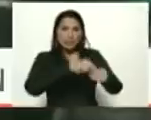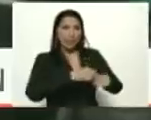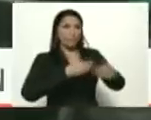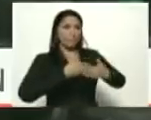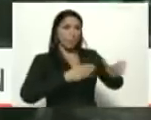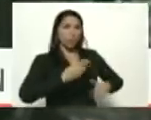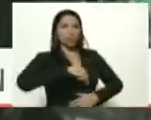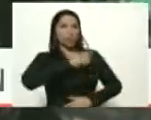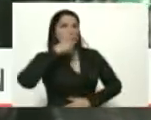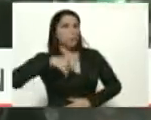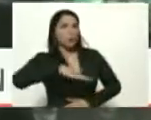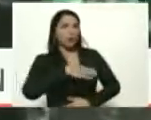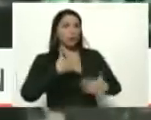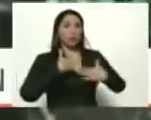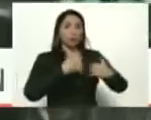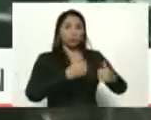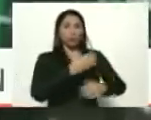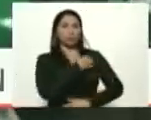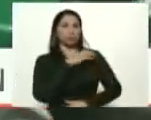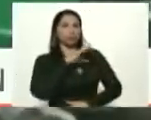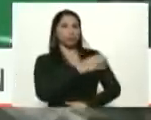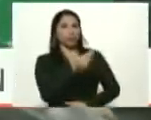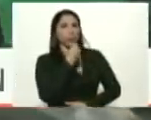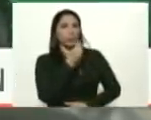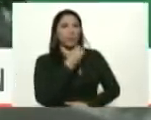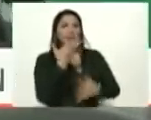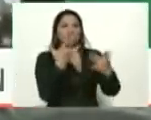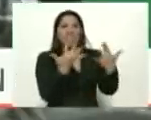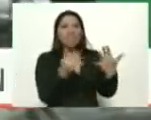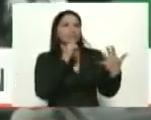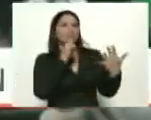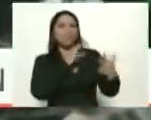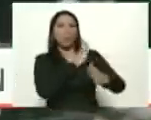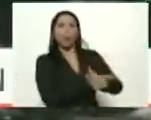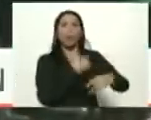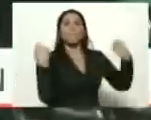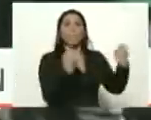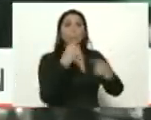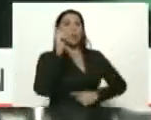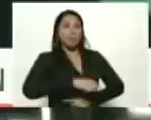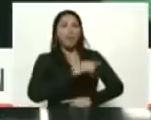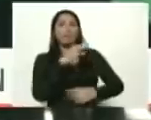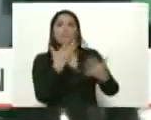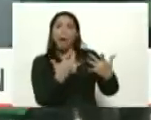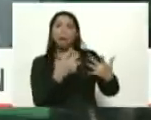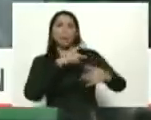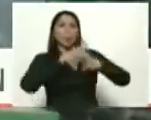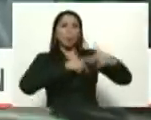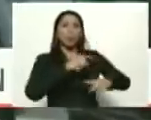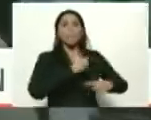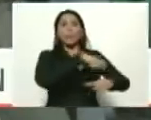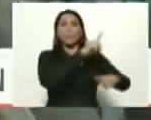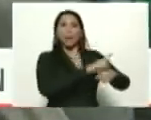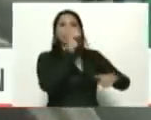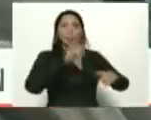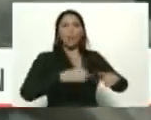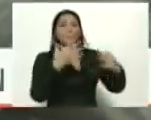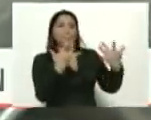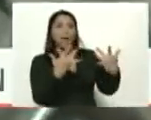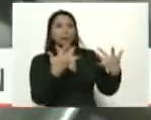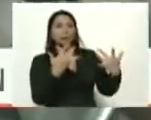garantizarle a nuestro pueblo la seguridad y la soberanía alimentaria, de la mano del poder popular, de la mano del productor primario, y de también